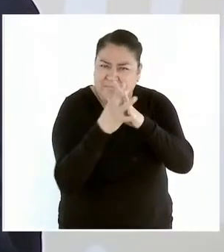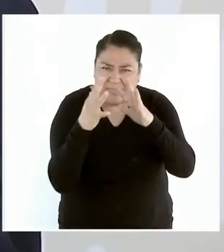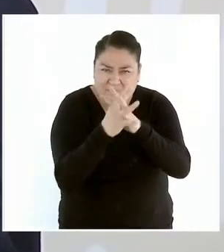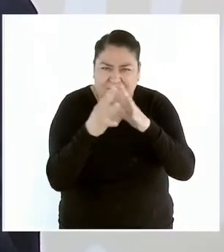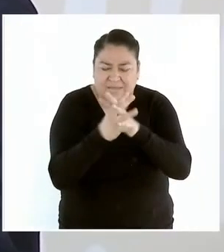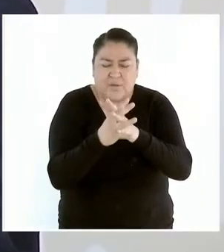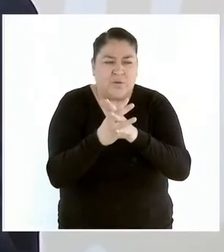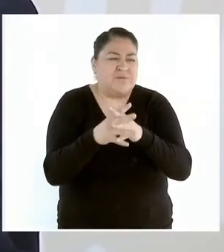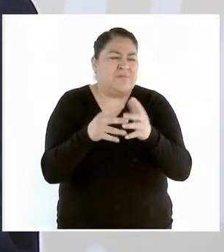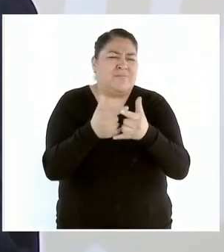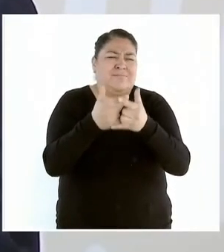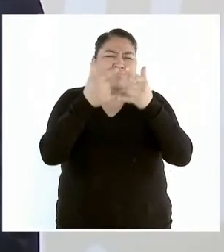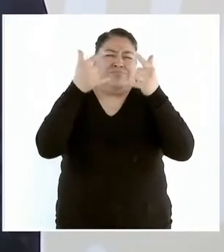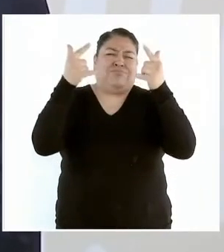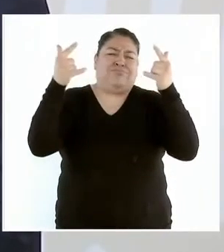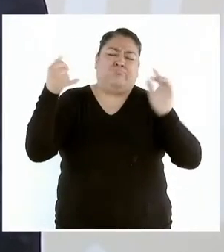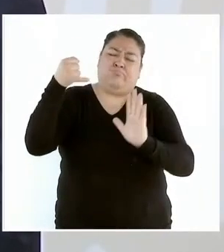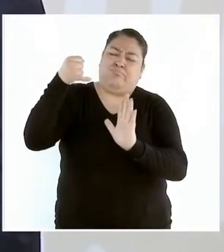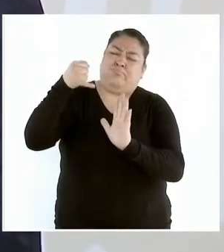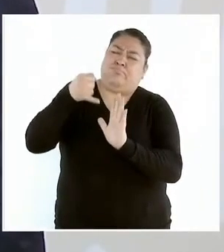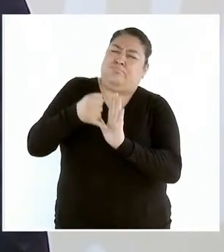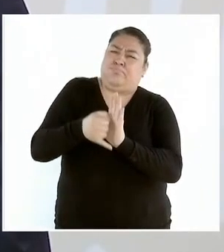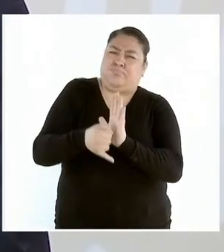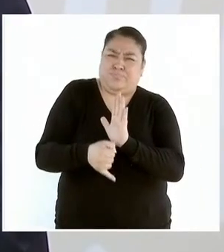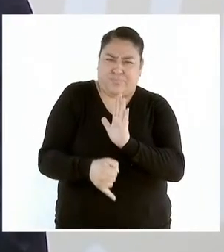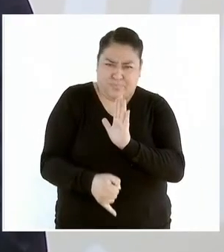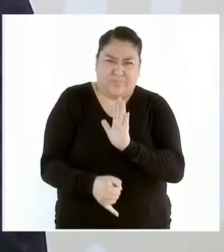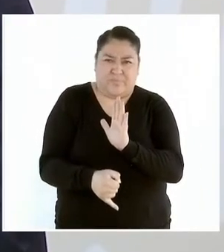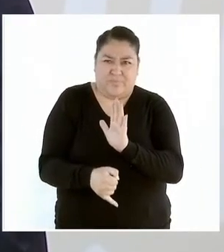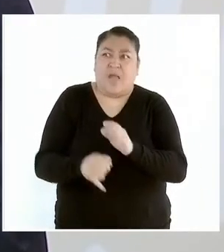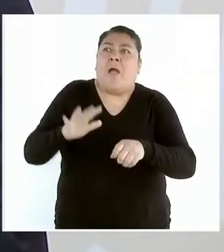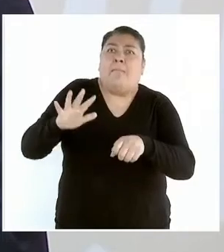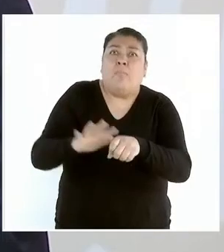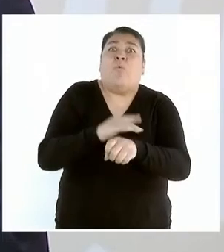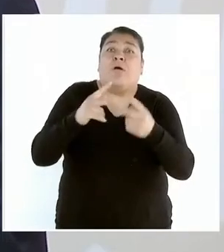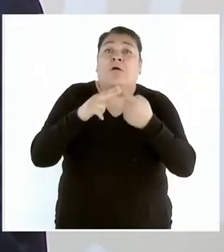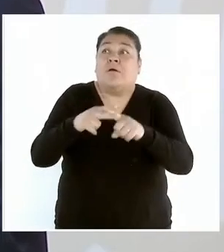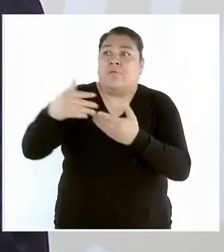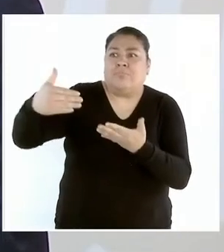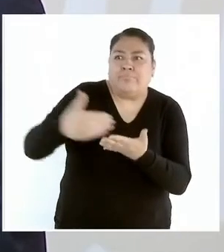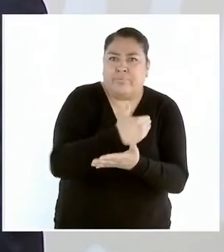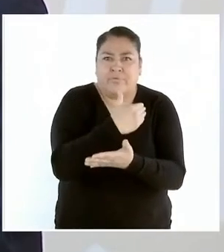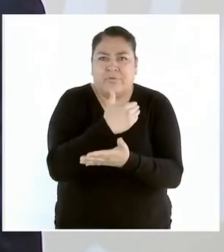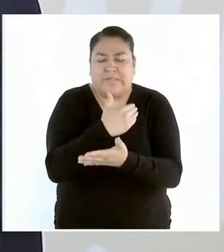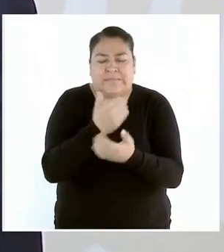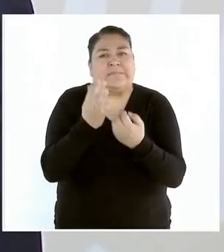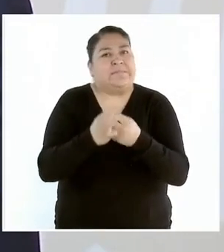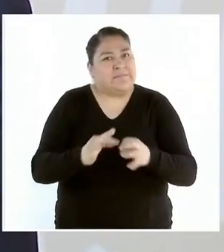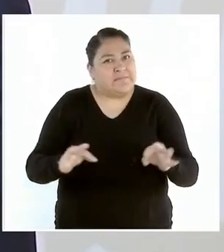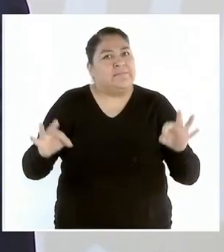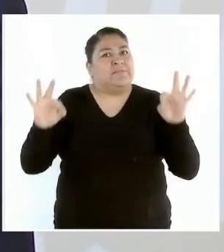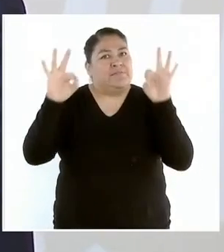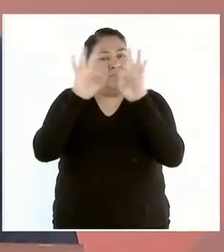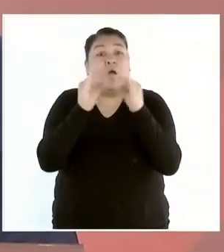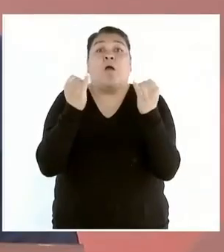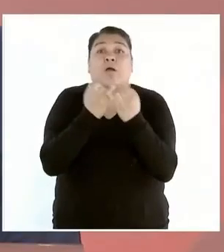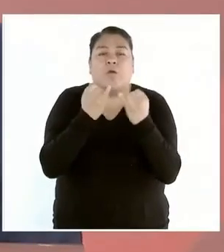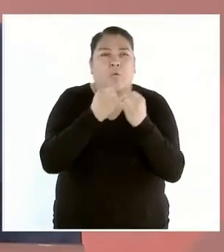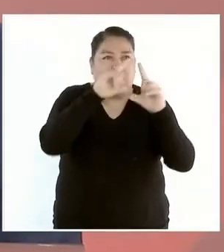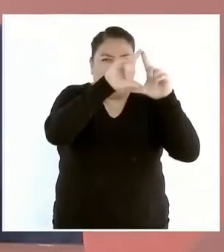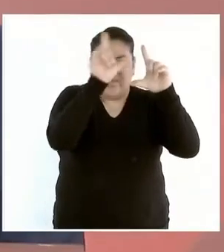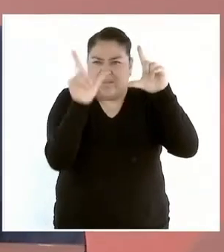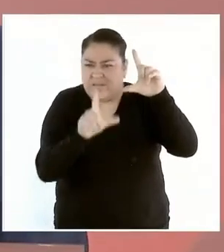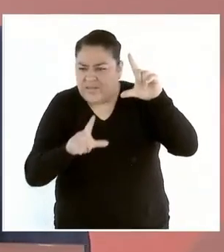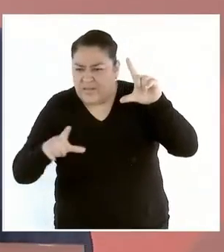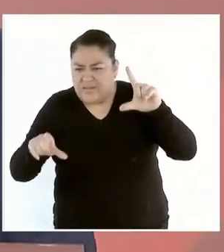motivos que fueron determinantes para la restauración de la república y